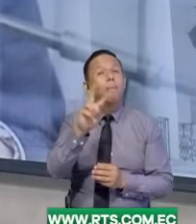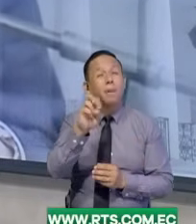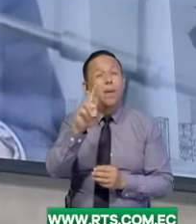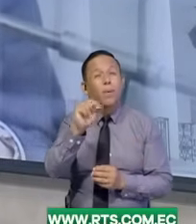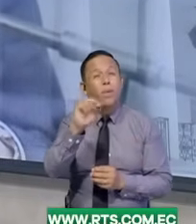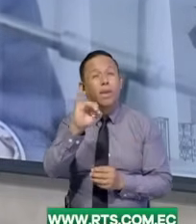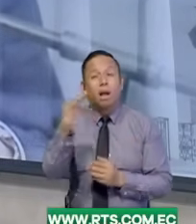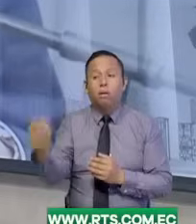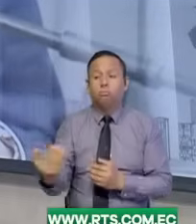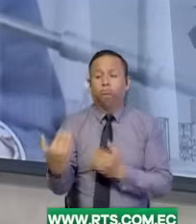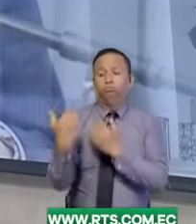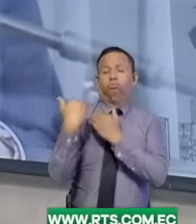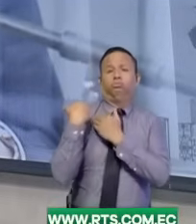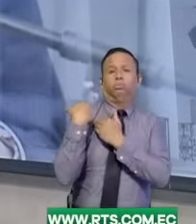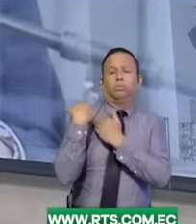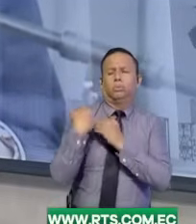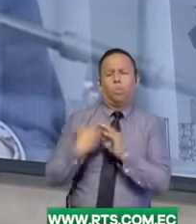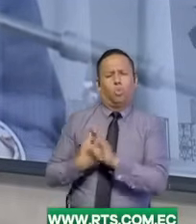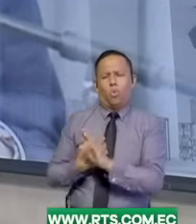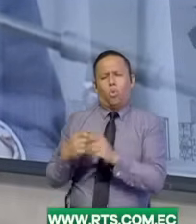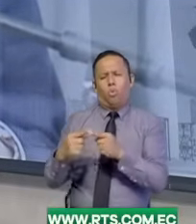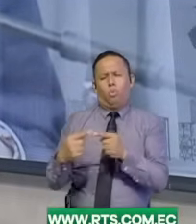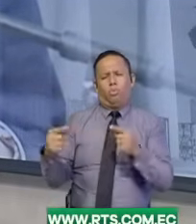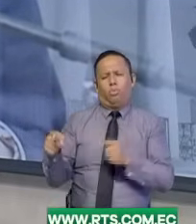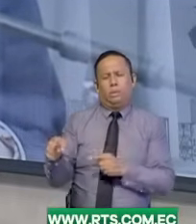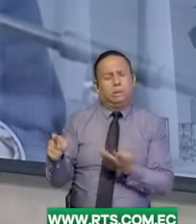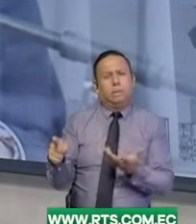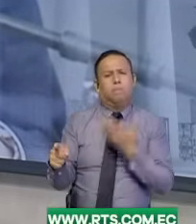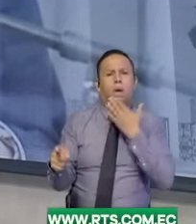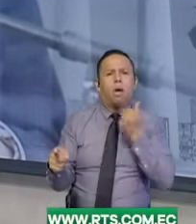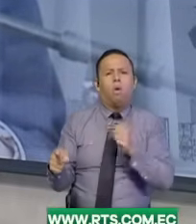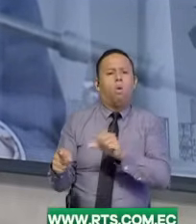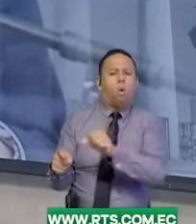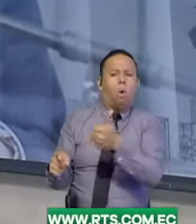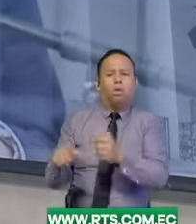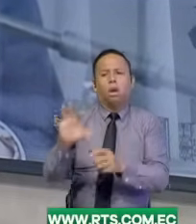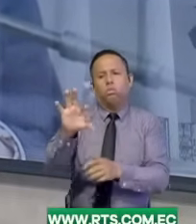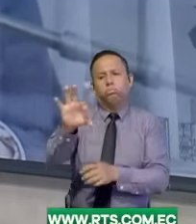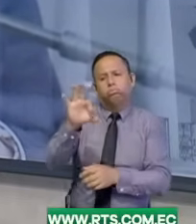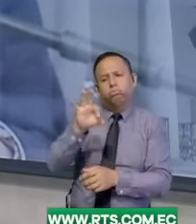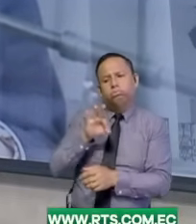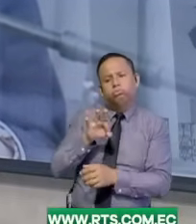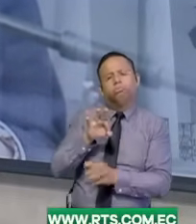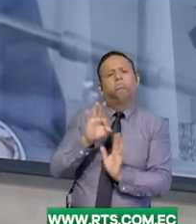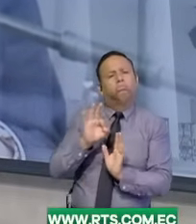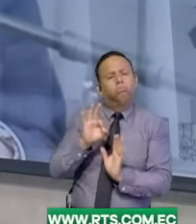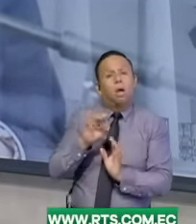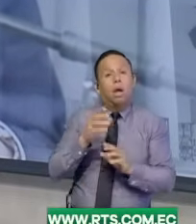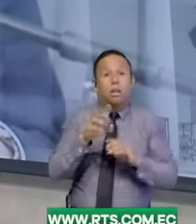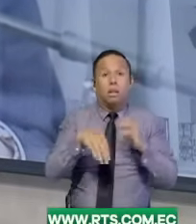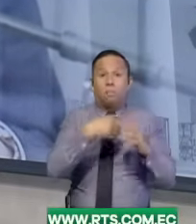podría encargar el poder a un ministerio cuando el jefe de Estado pida licencia por campaña electoral.